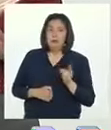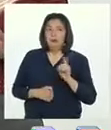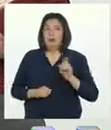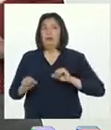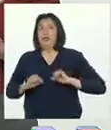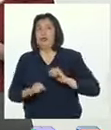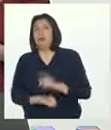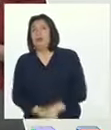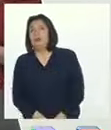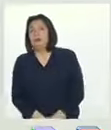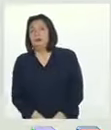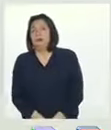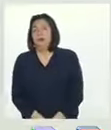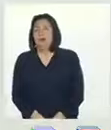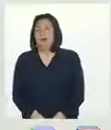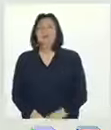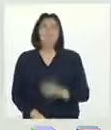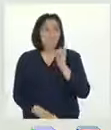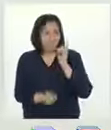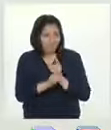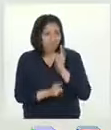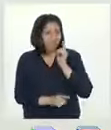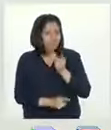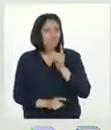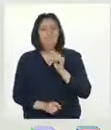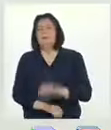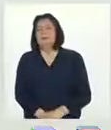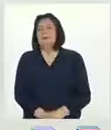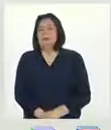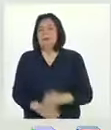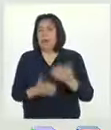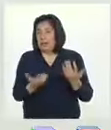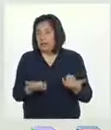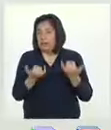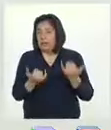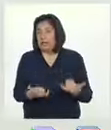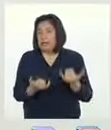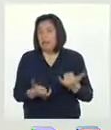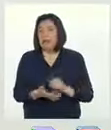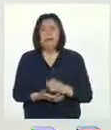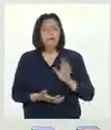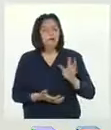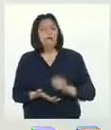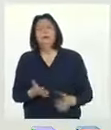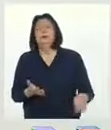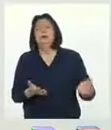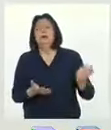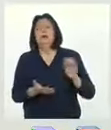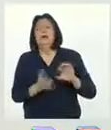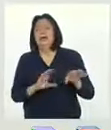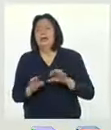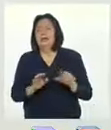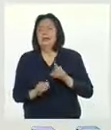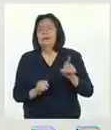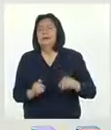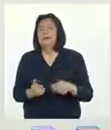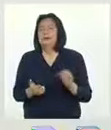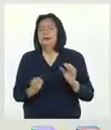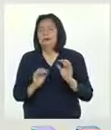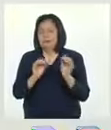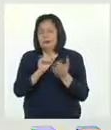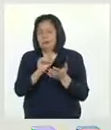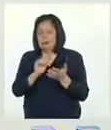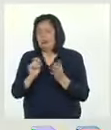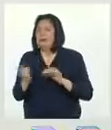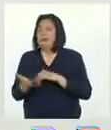hacer ejercicio. Así es, entonces, ahora reformularemos este problema para